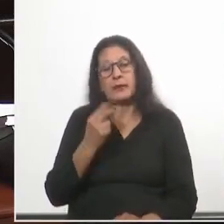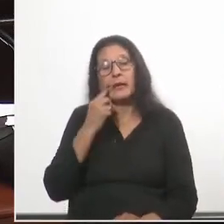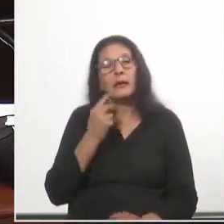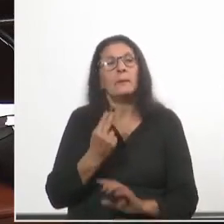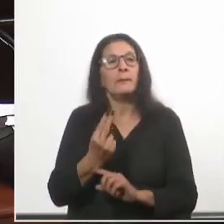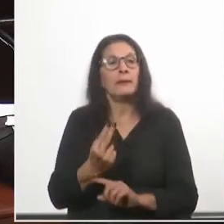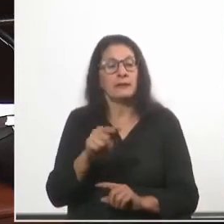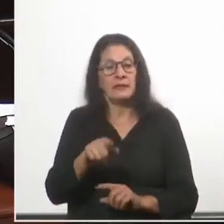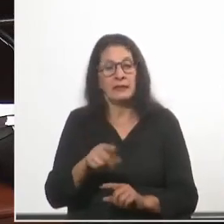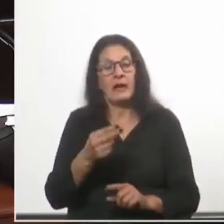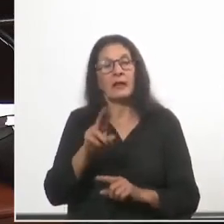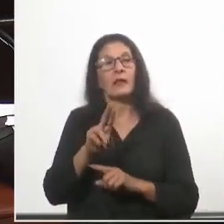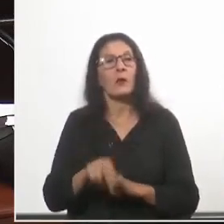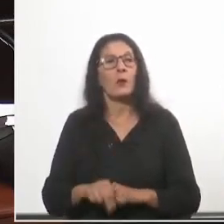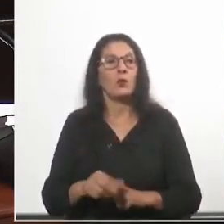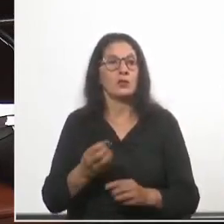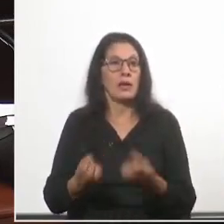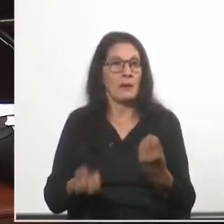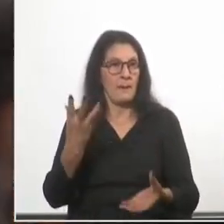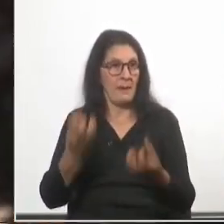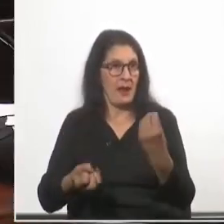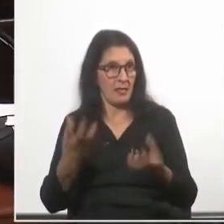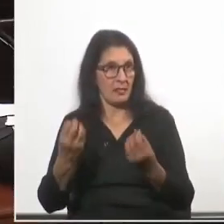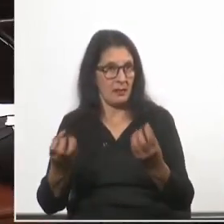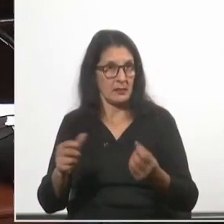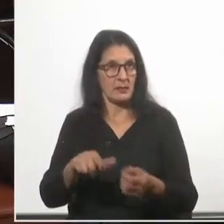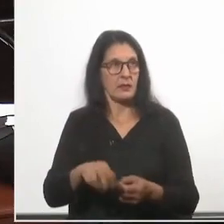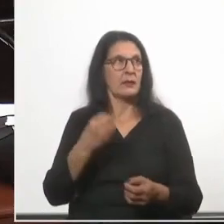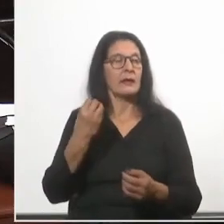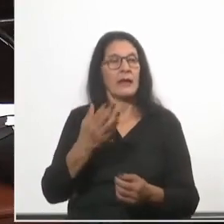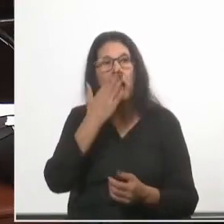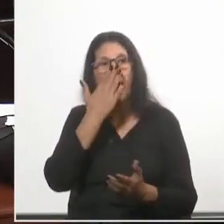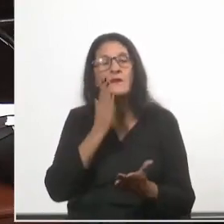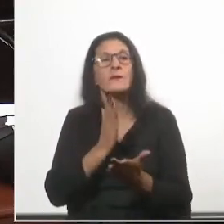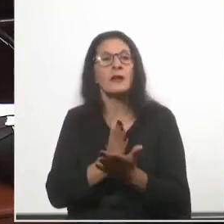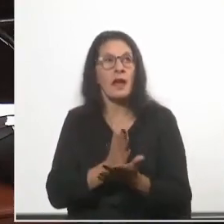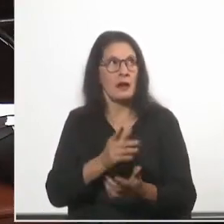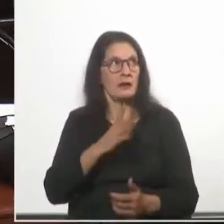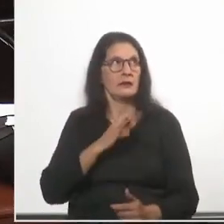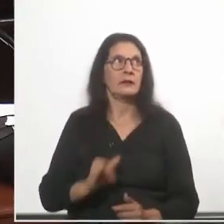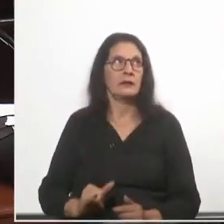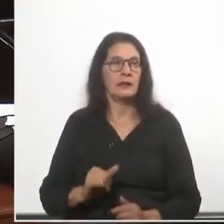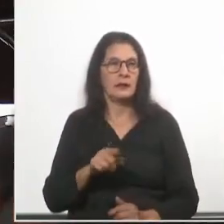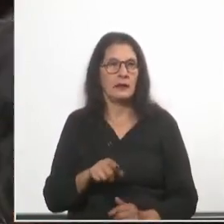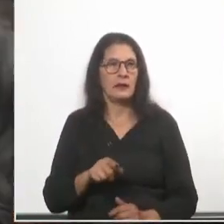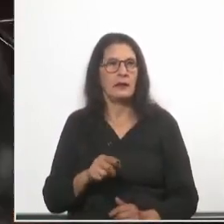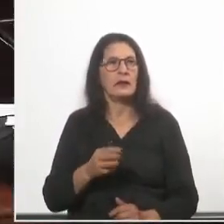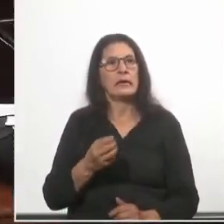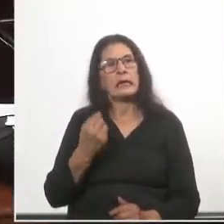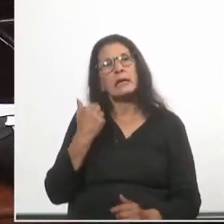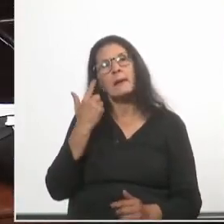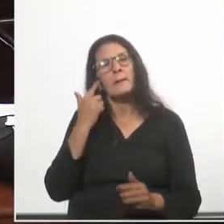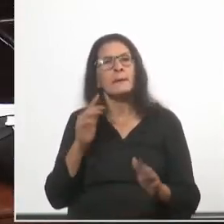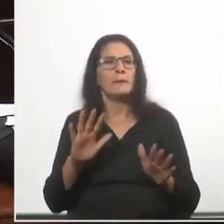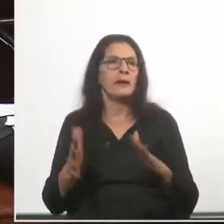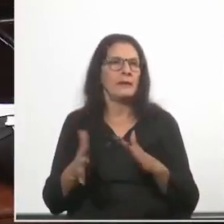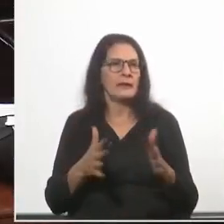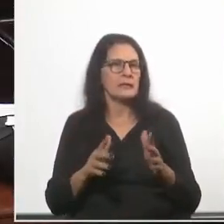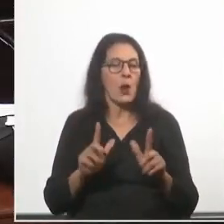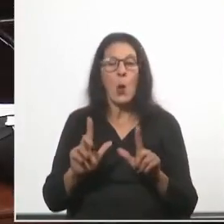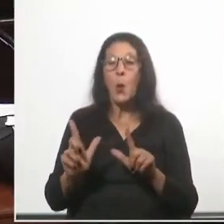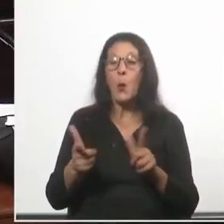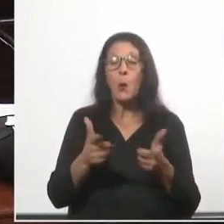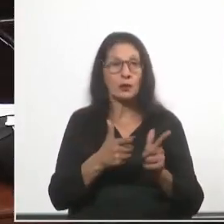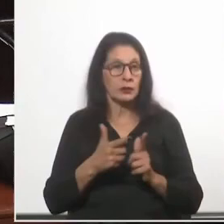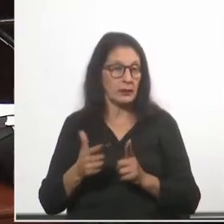permitieran la utilización de plantas de faena móviles, ya que INAC tiene una que me parece que no ha tenido trascendencia,